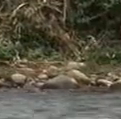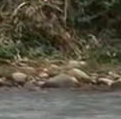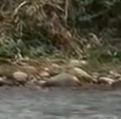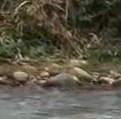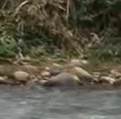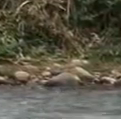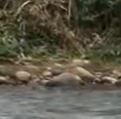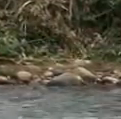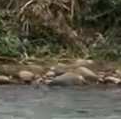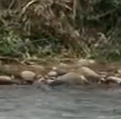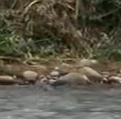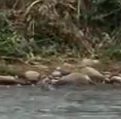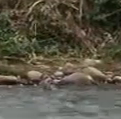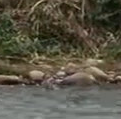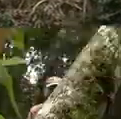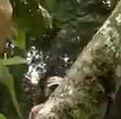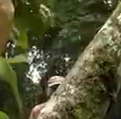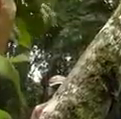Una Mirada.